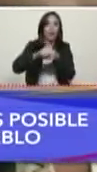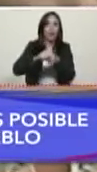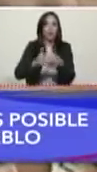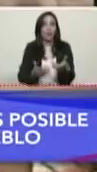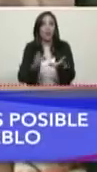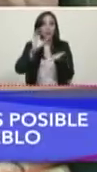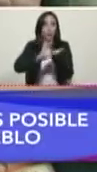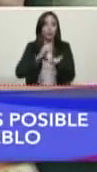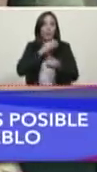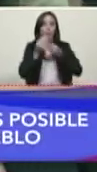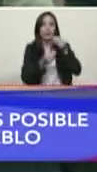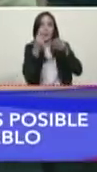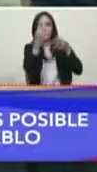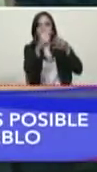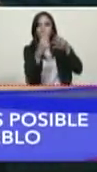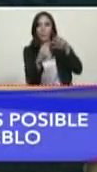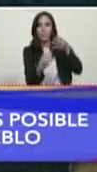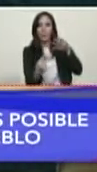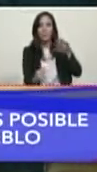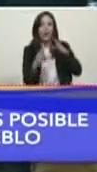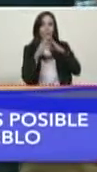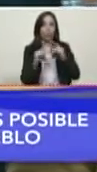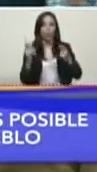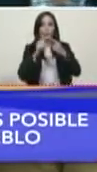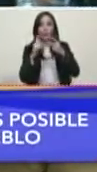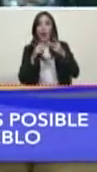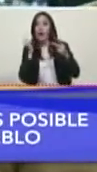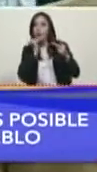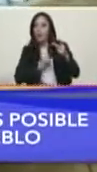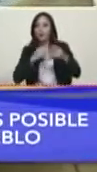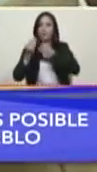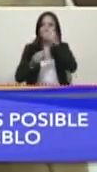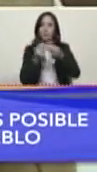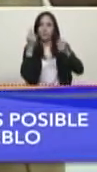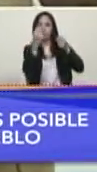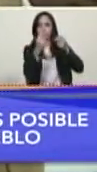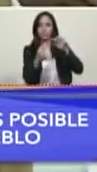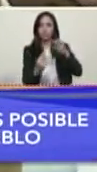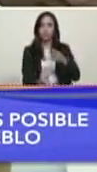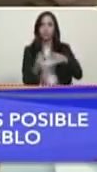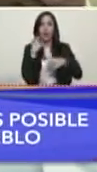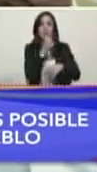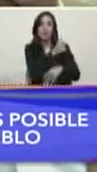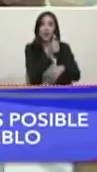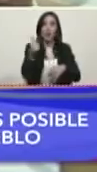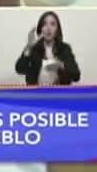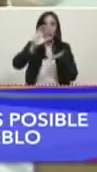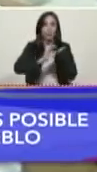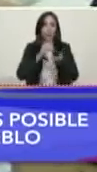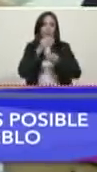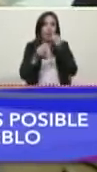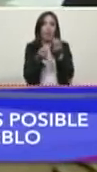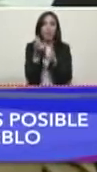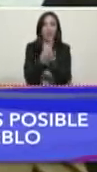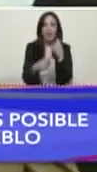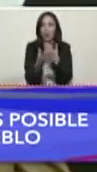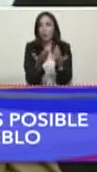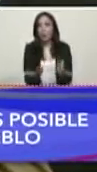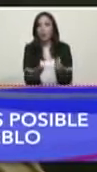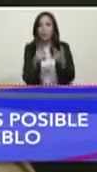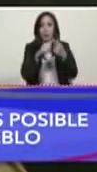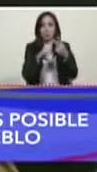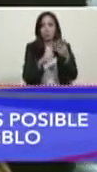tal tal tal tal en valencia tal tal tal tenemos que ver qué recursos tenemos